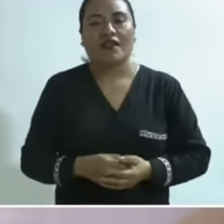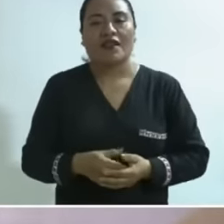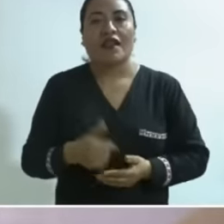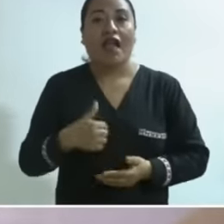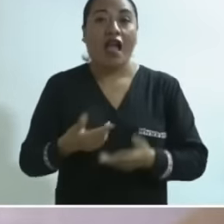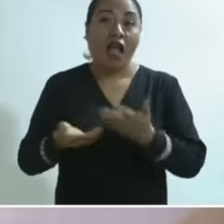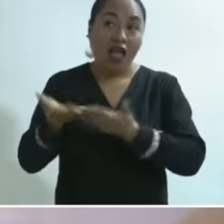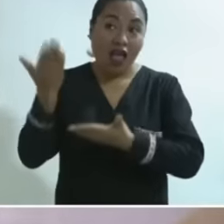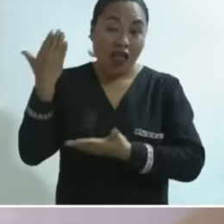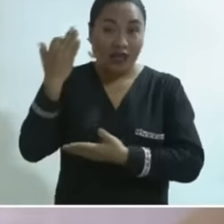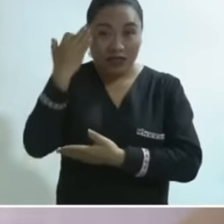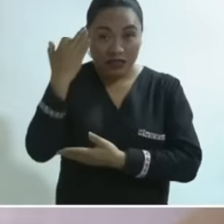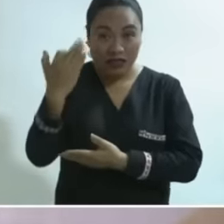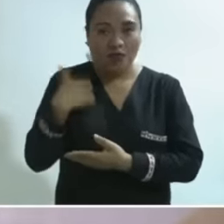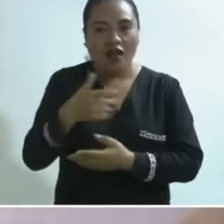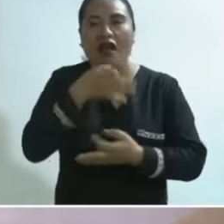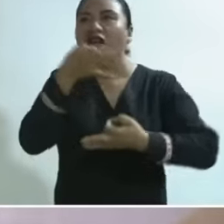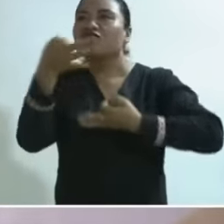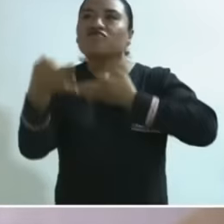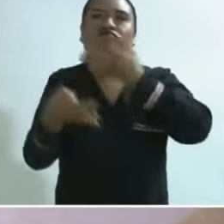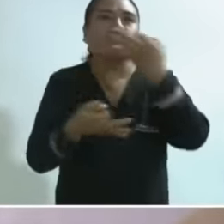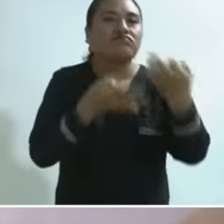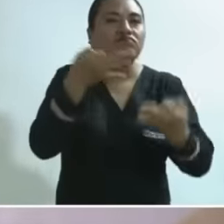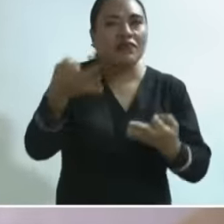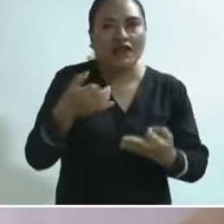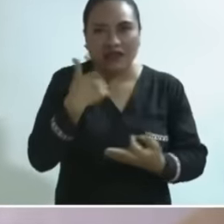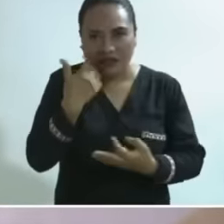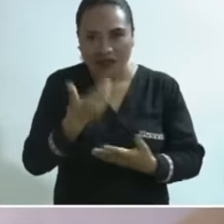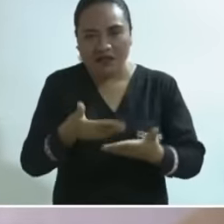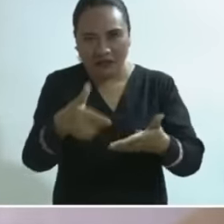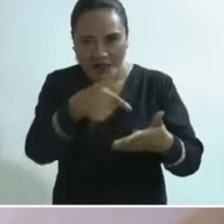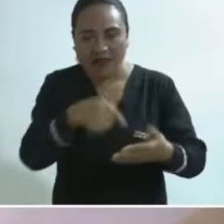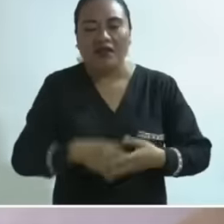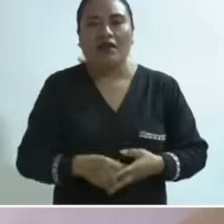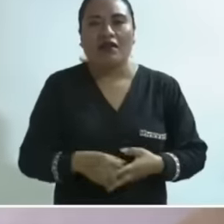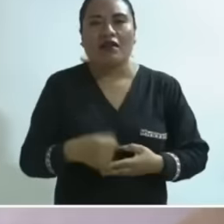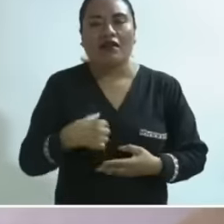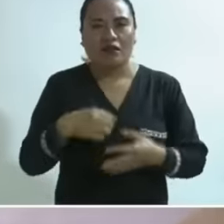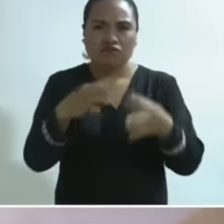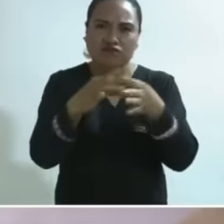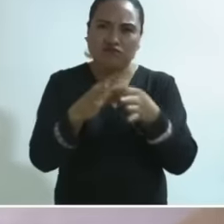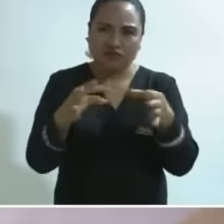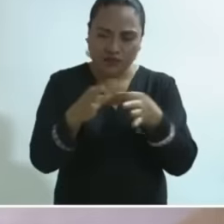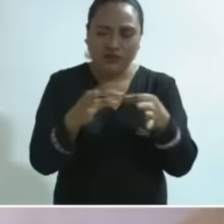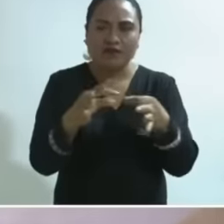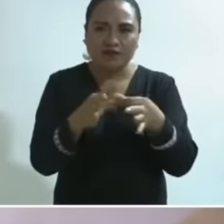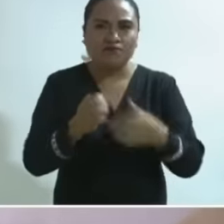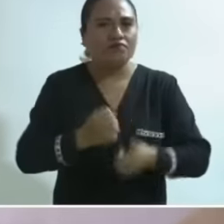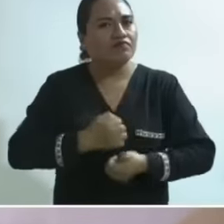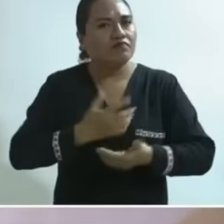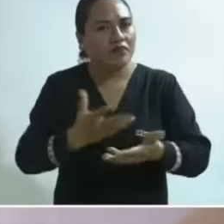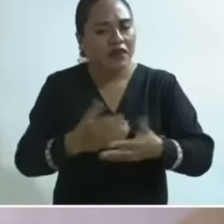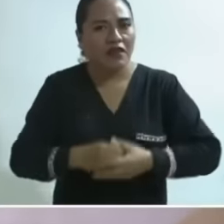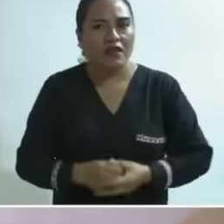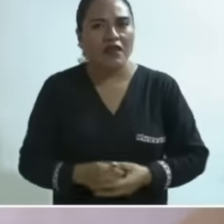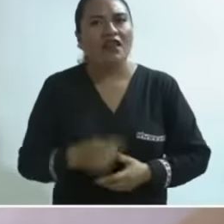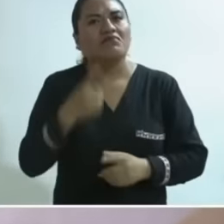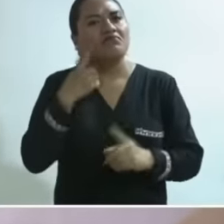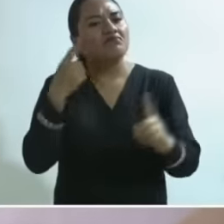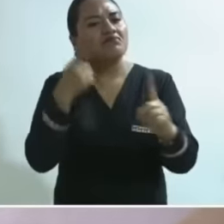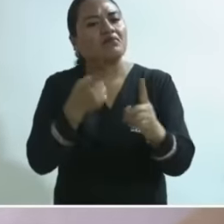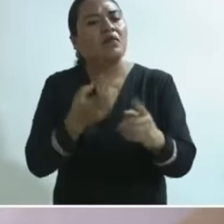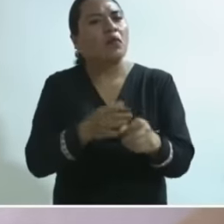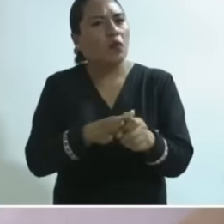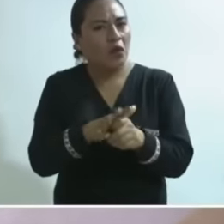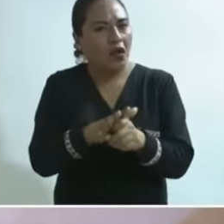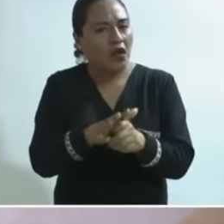en campaña, en esta zona, dijimos que de lo que se trataba